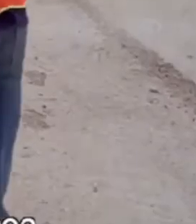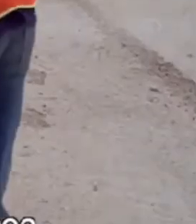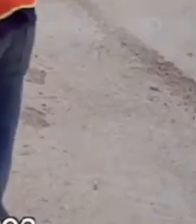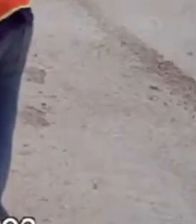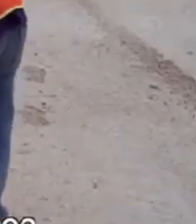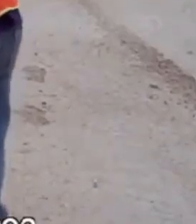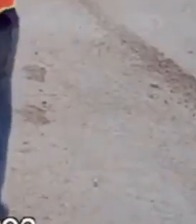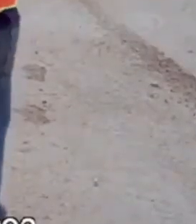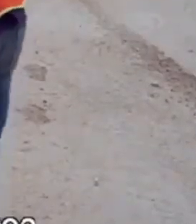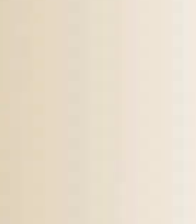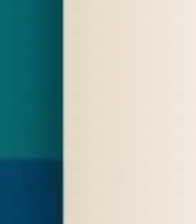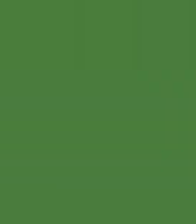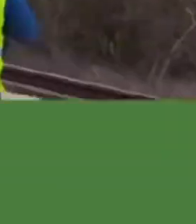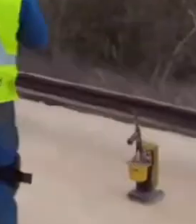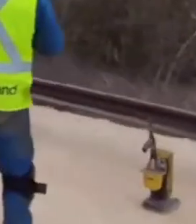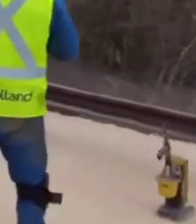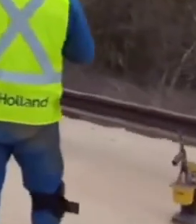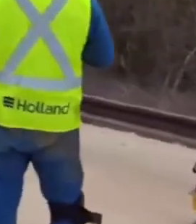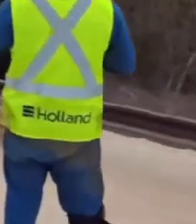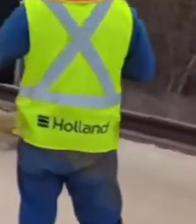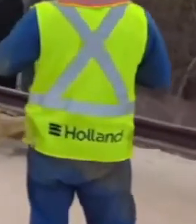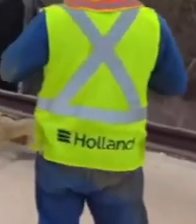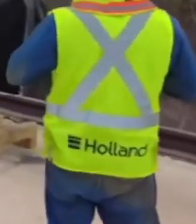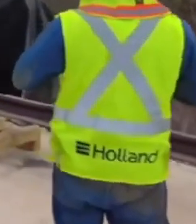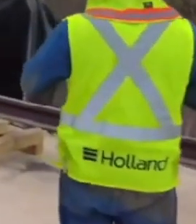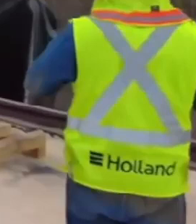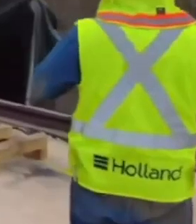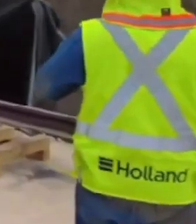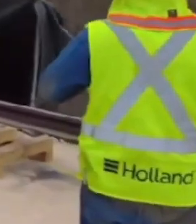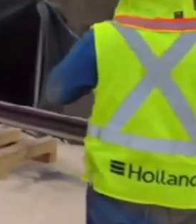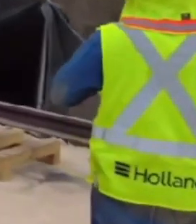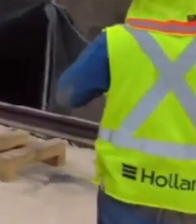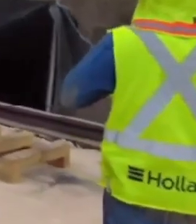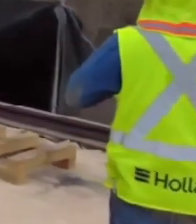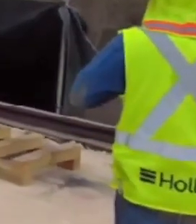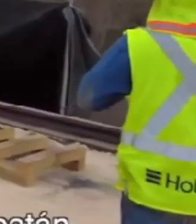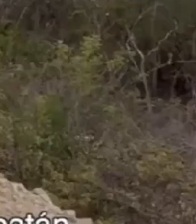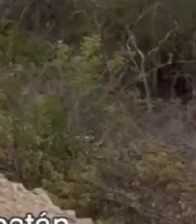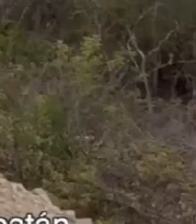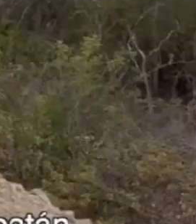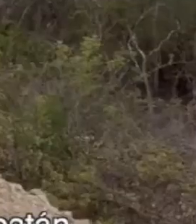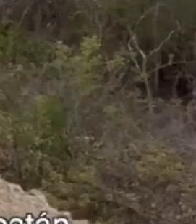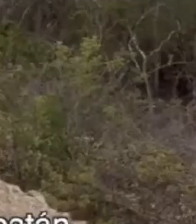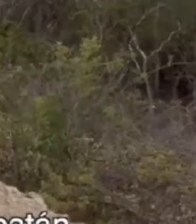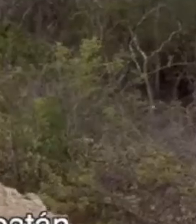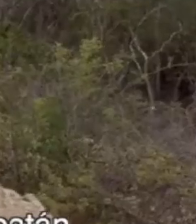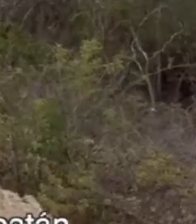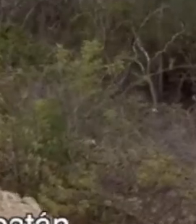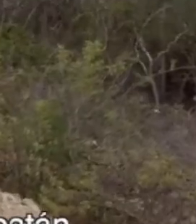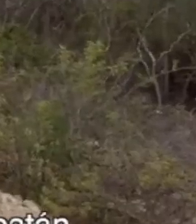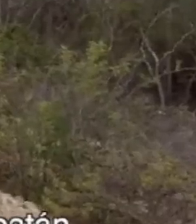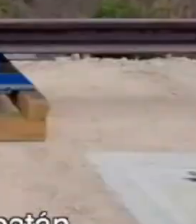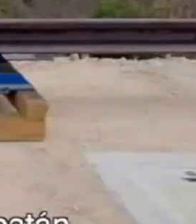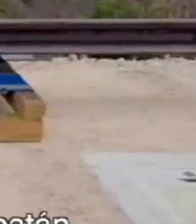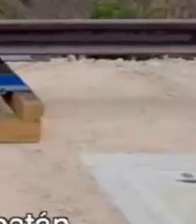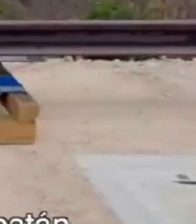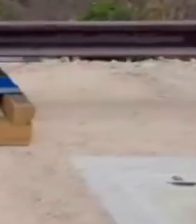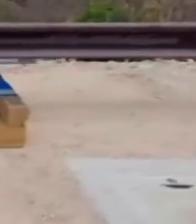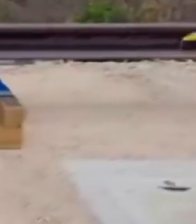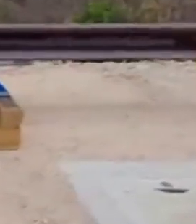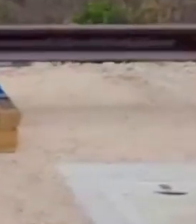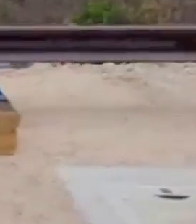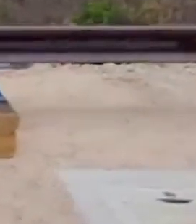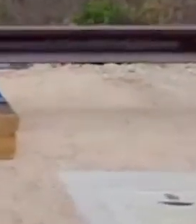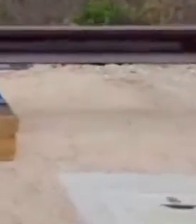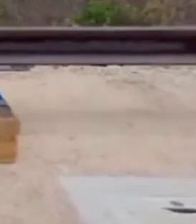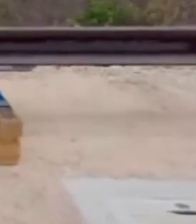de Pocboc. En el tramo 3, también inició la soldadura de riel cerca del municipio de Maxcanú, en Yucatán. Para